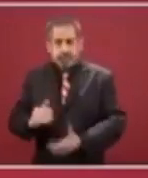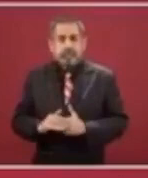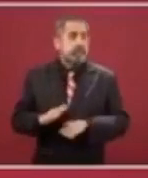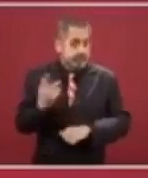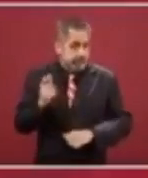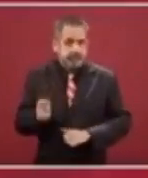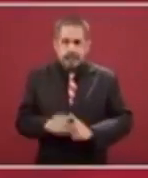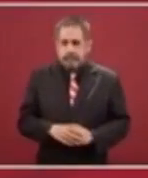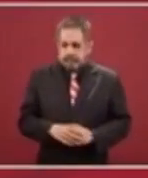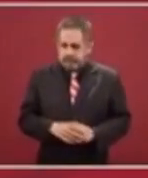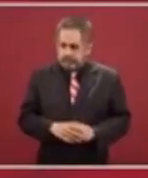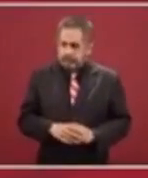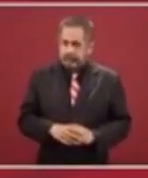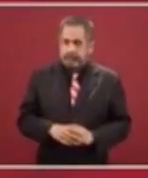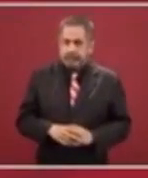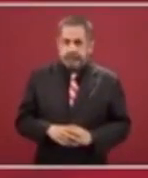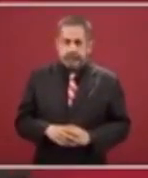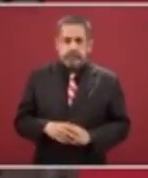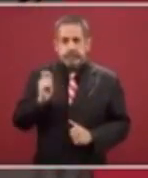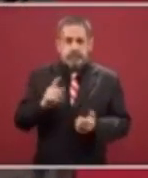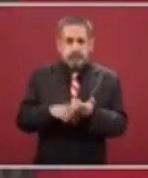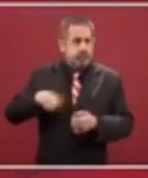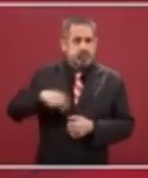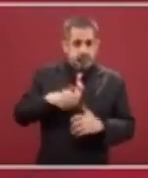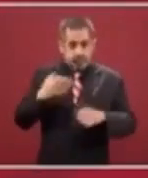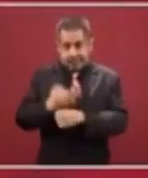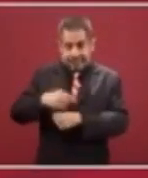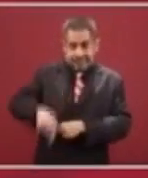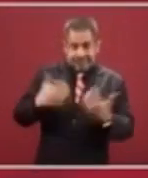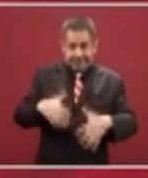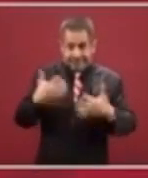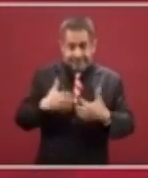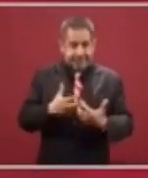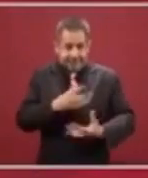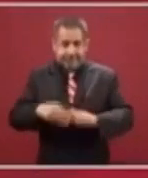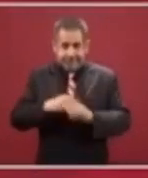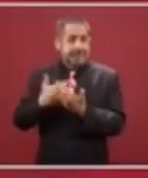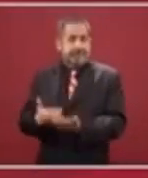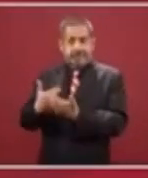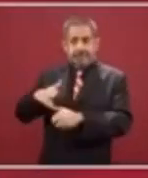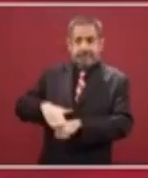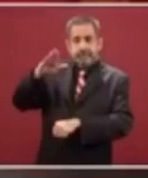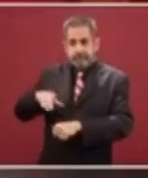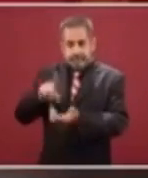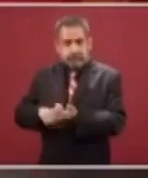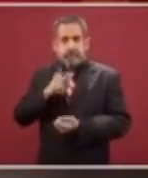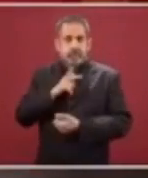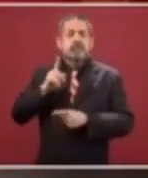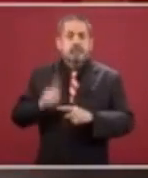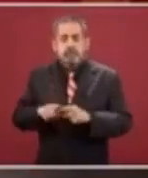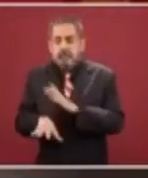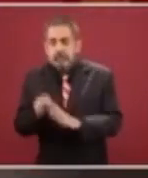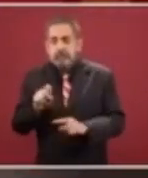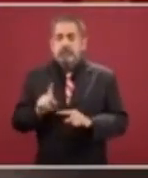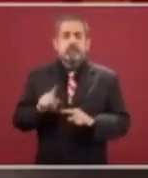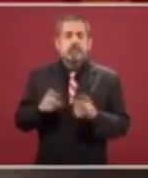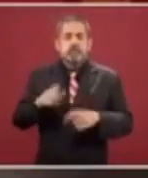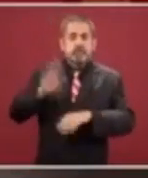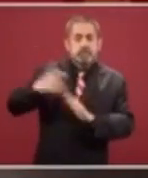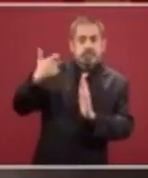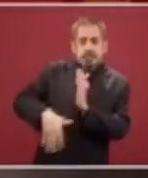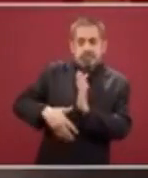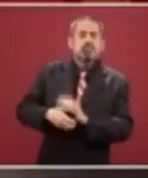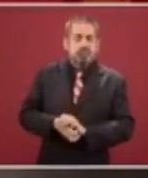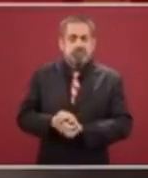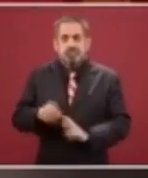Porque además, lo que estamos produciendo de manera excedente, adicional, lo estamos obteniendo a menores